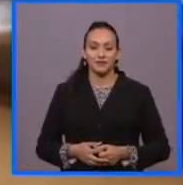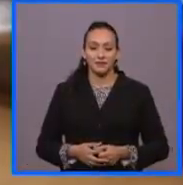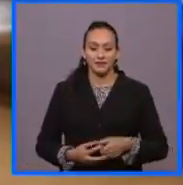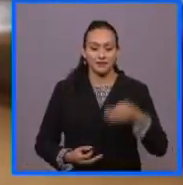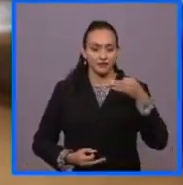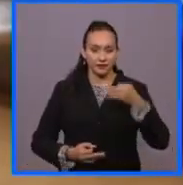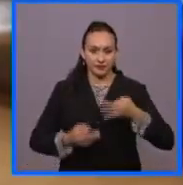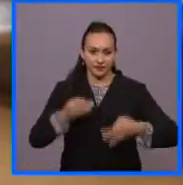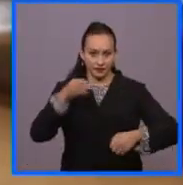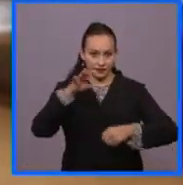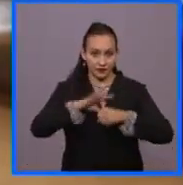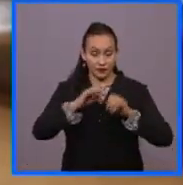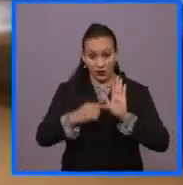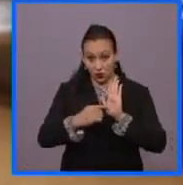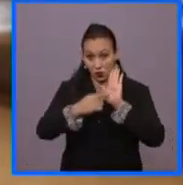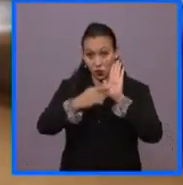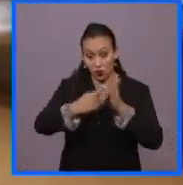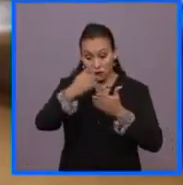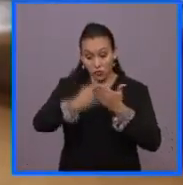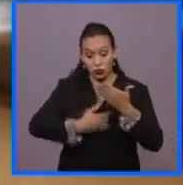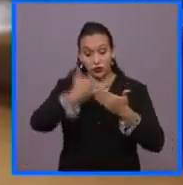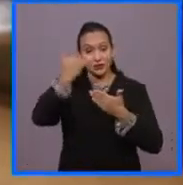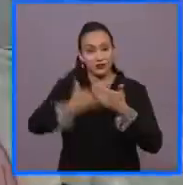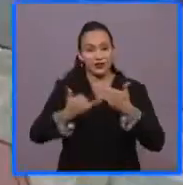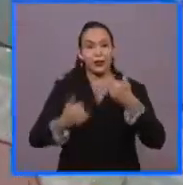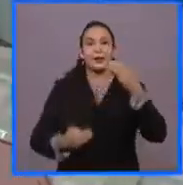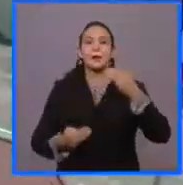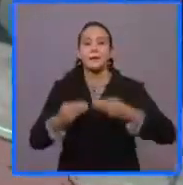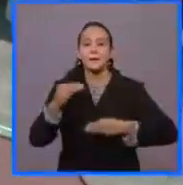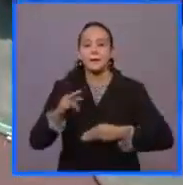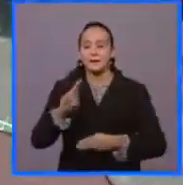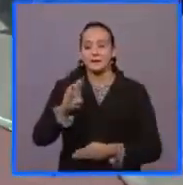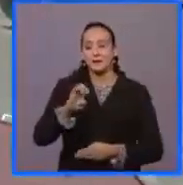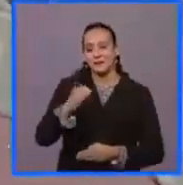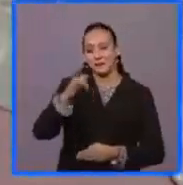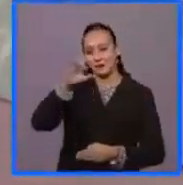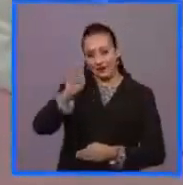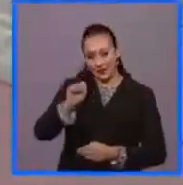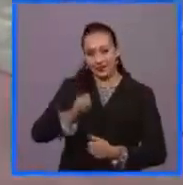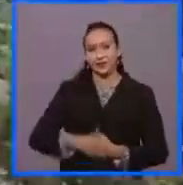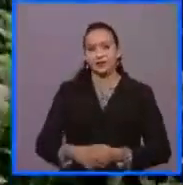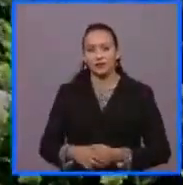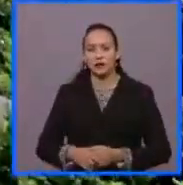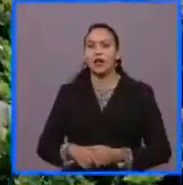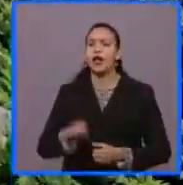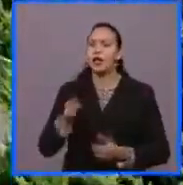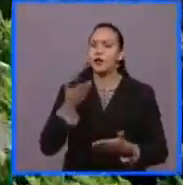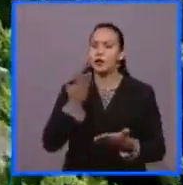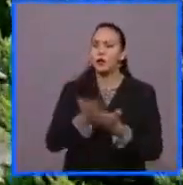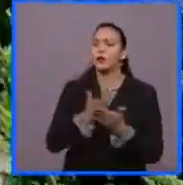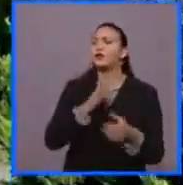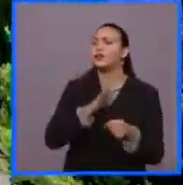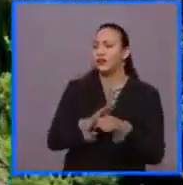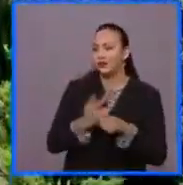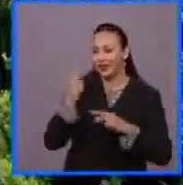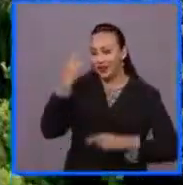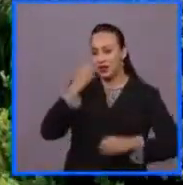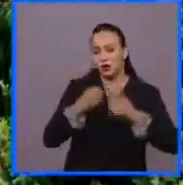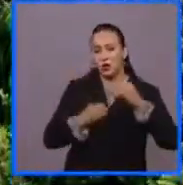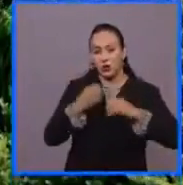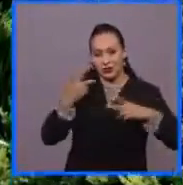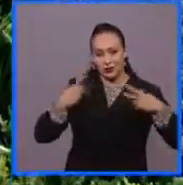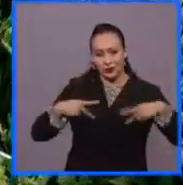El Tribunal Electoral dio a conocer el proyecto del magistrado Reyes Rodríguez Mondragón, con el que propone resolver el